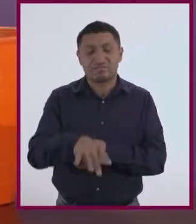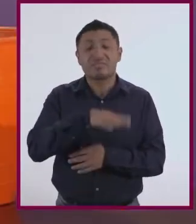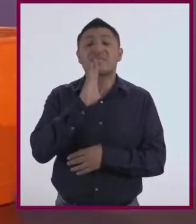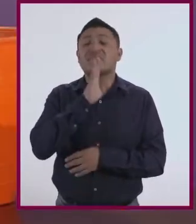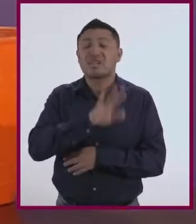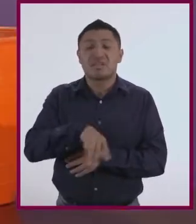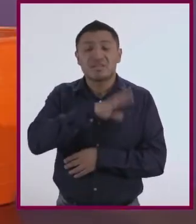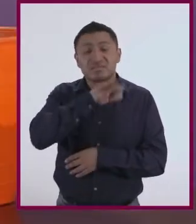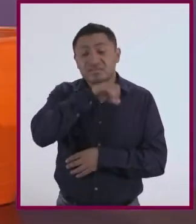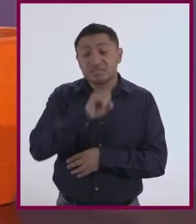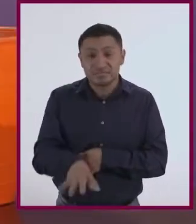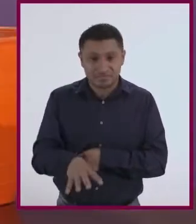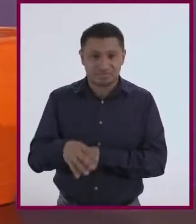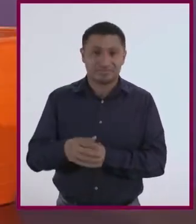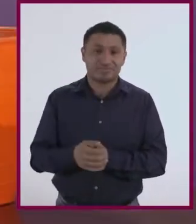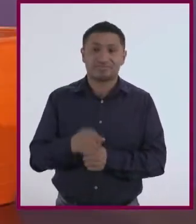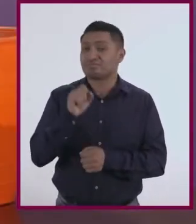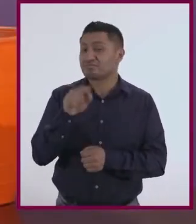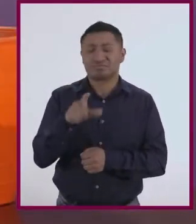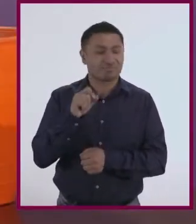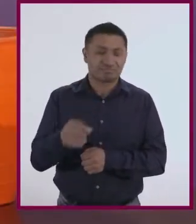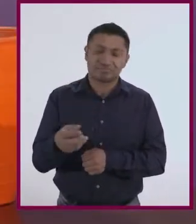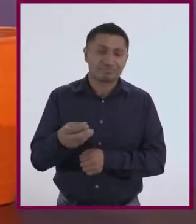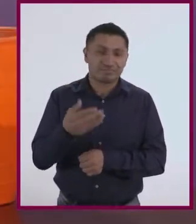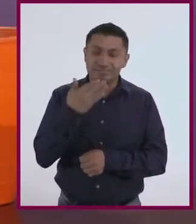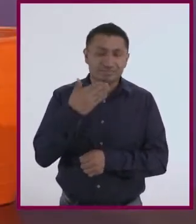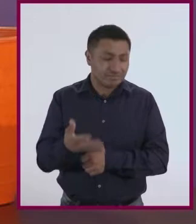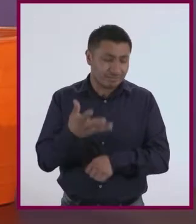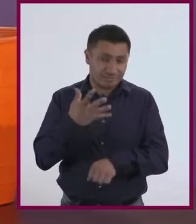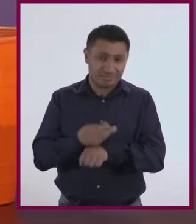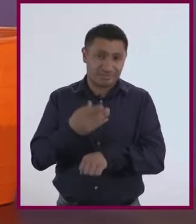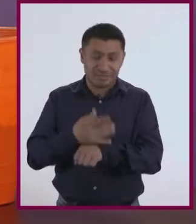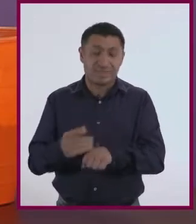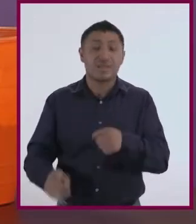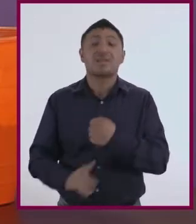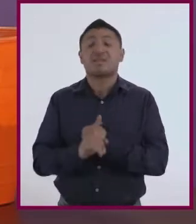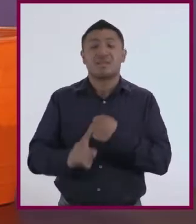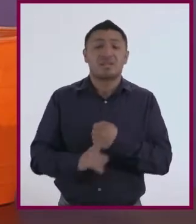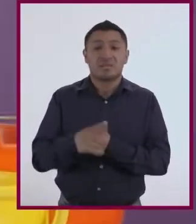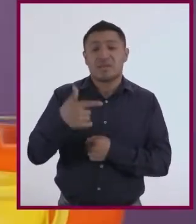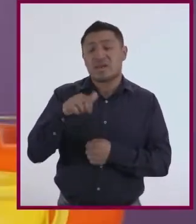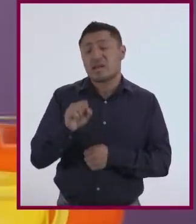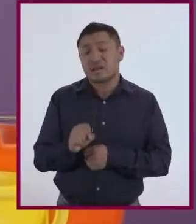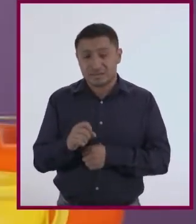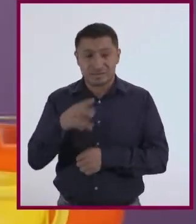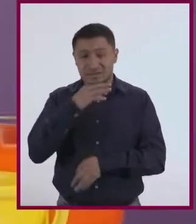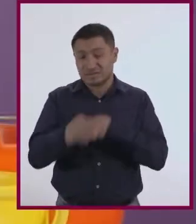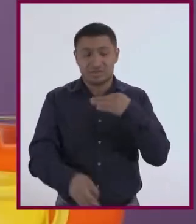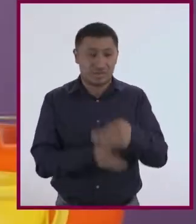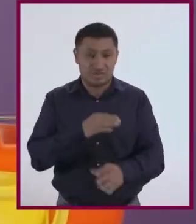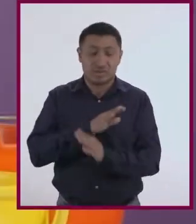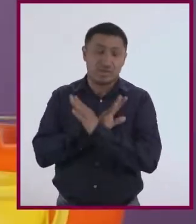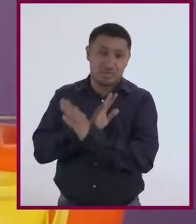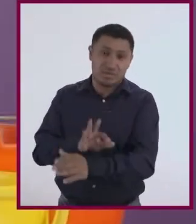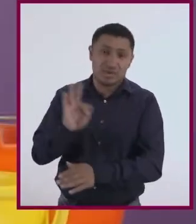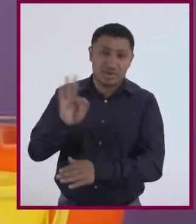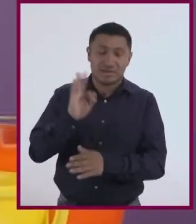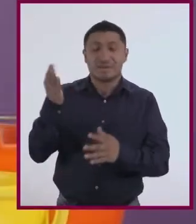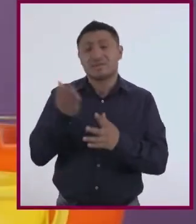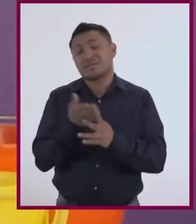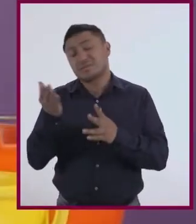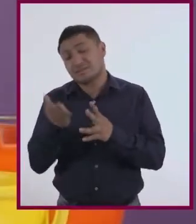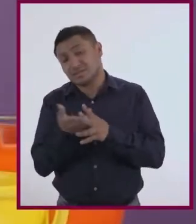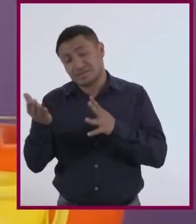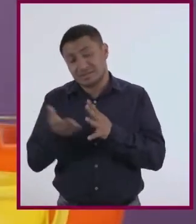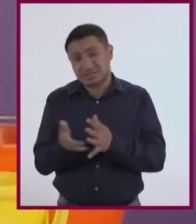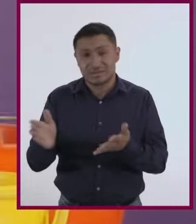contaminándolo. Incinerar los residuos tampoco es una solución, ya que conlleva el mismo problema de emisión de gases. Todo esto se podría prevenir si separamos los